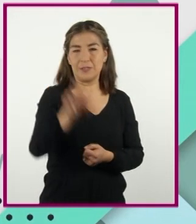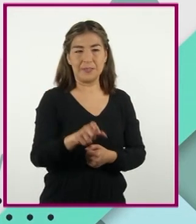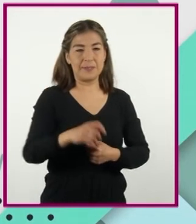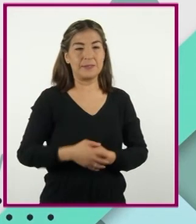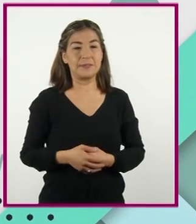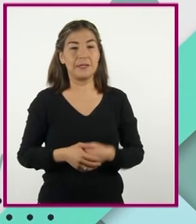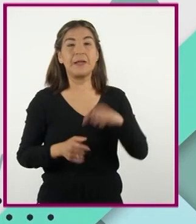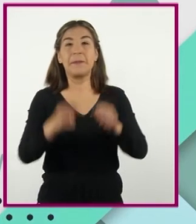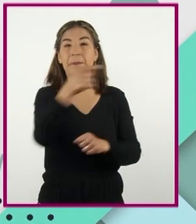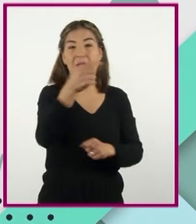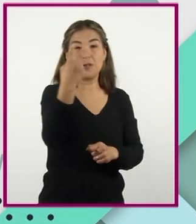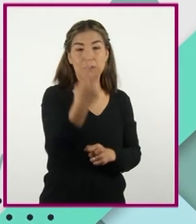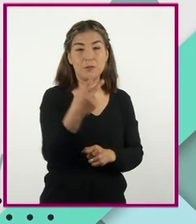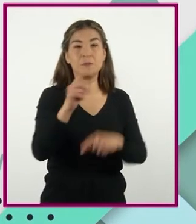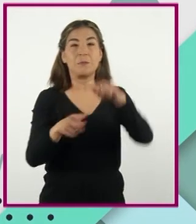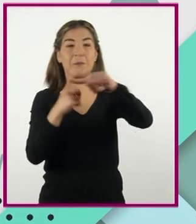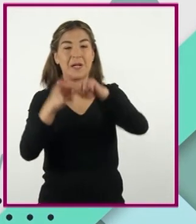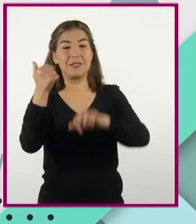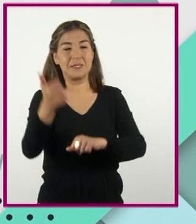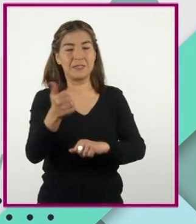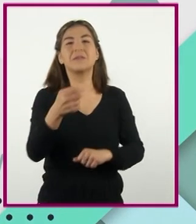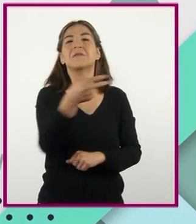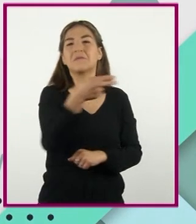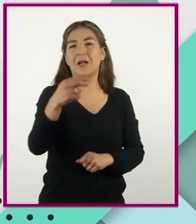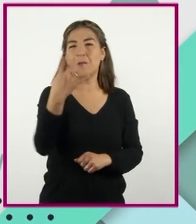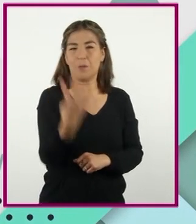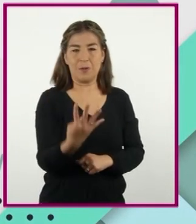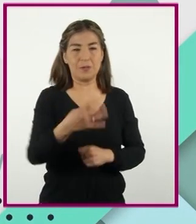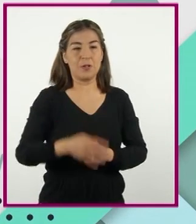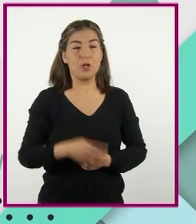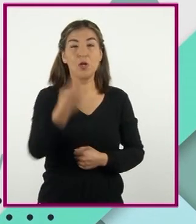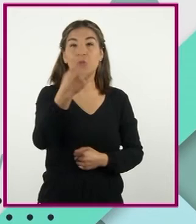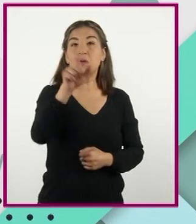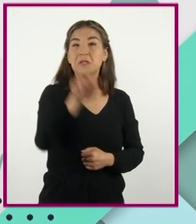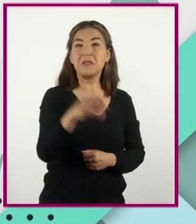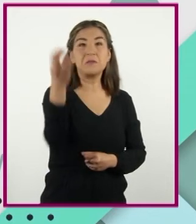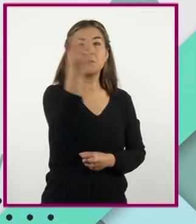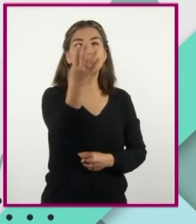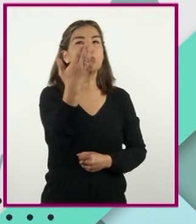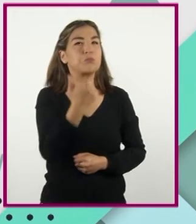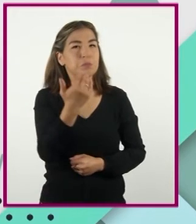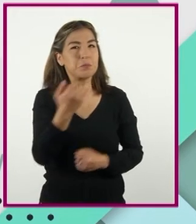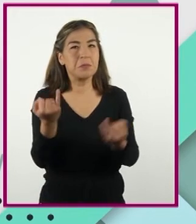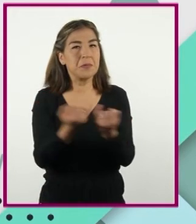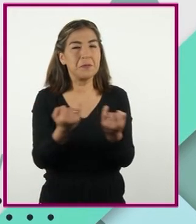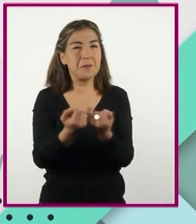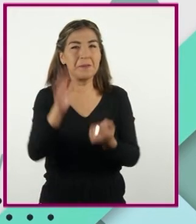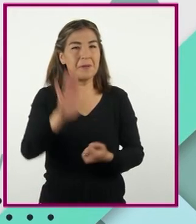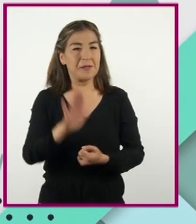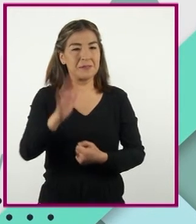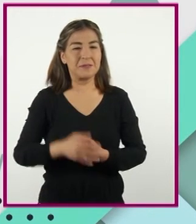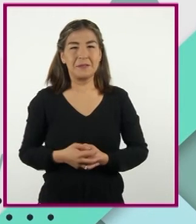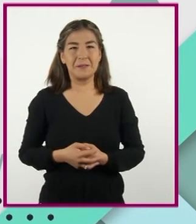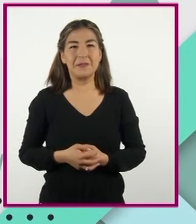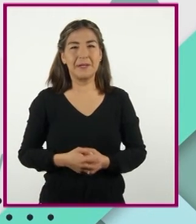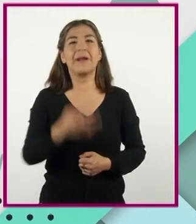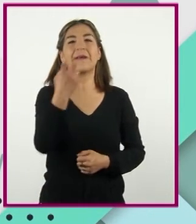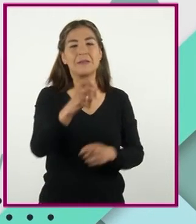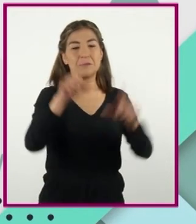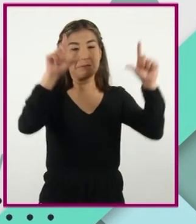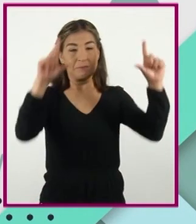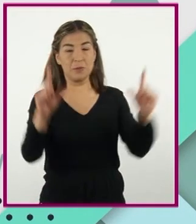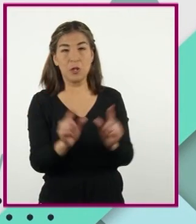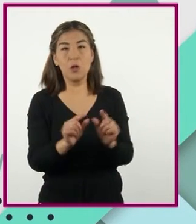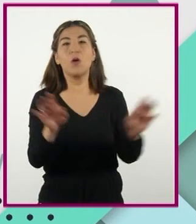6 es igual a 4. Y 2x al cubo no tiene término semejante. Una vez realizada la reducción de